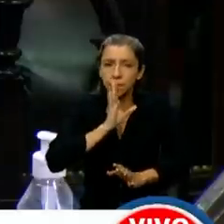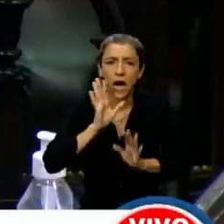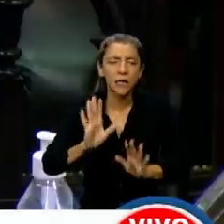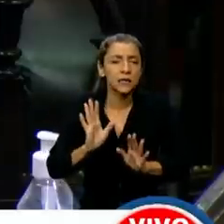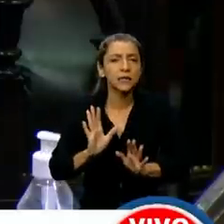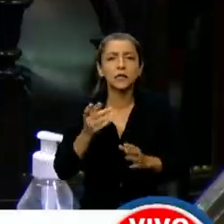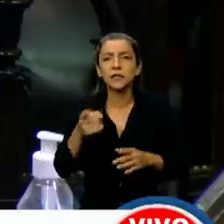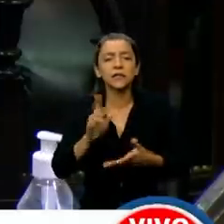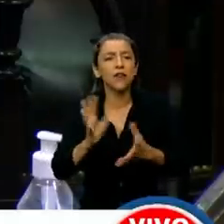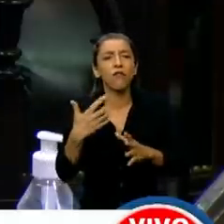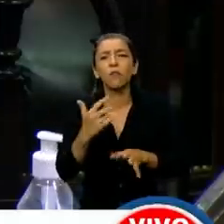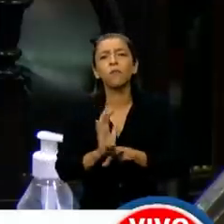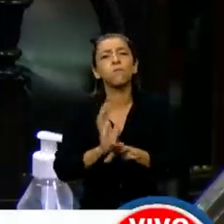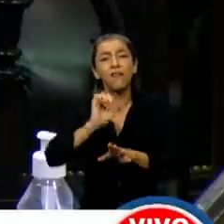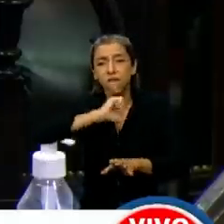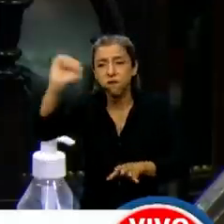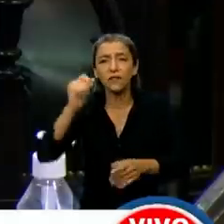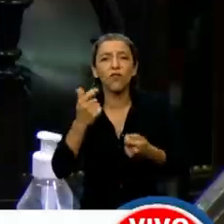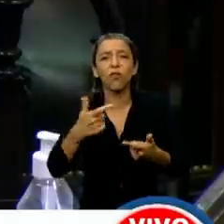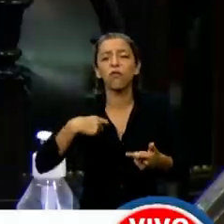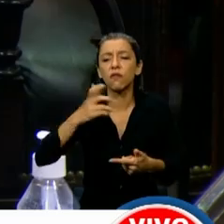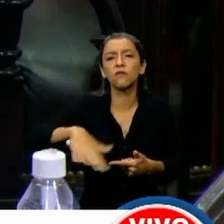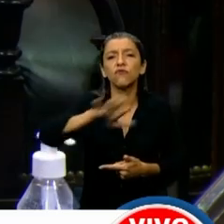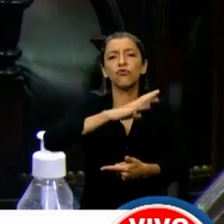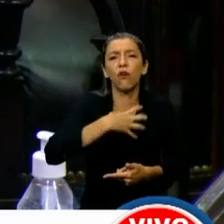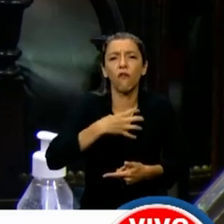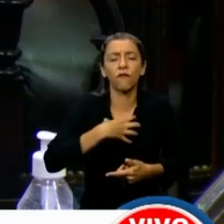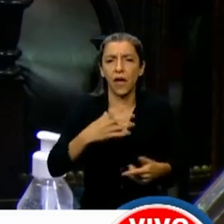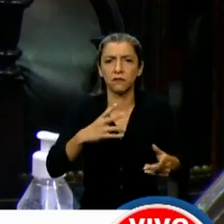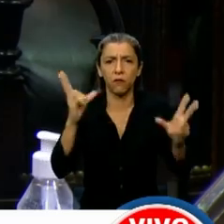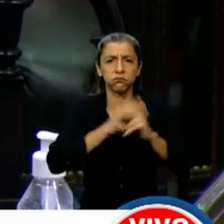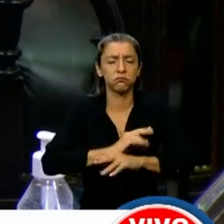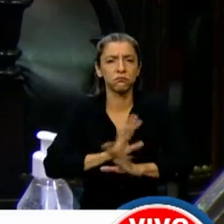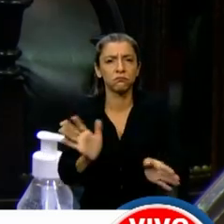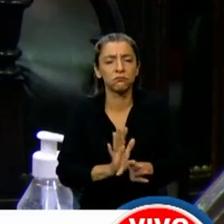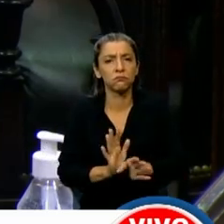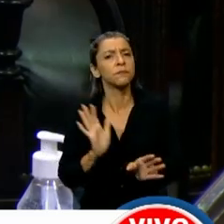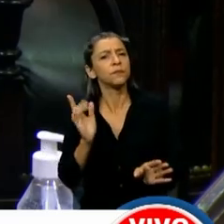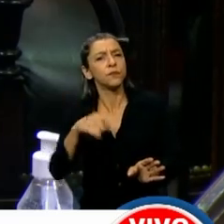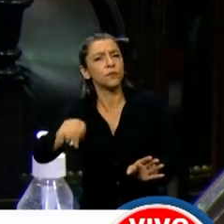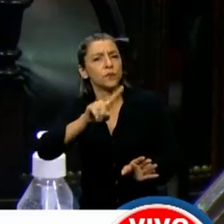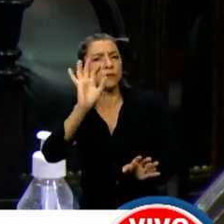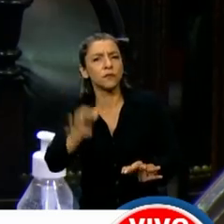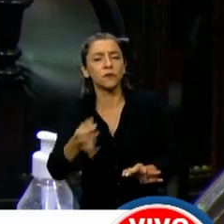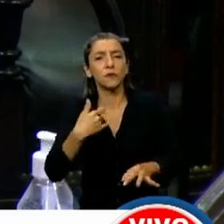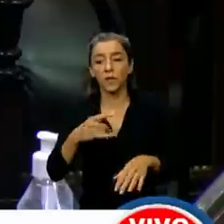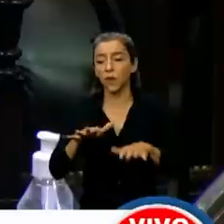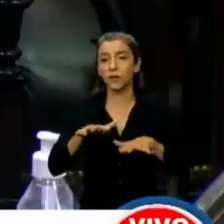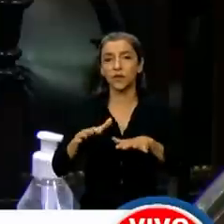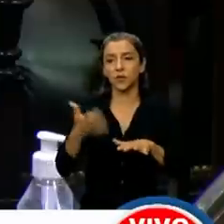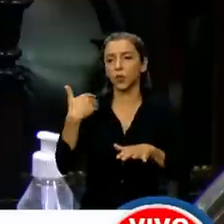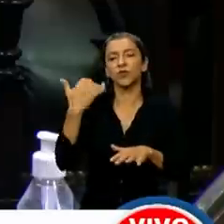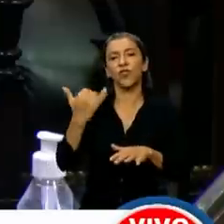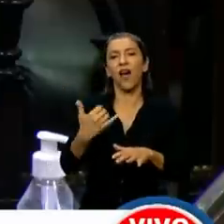corroe la confianza pública usted sabe que en la historia contemporánea hay muchos episodios algunos muy trágicos de correlación entre